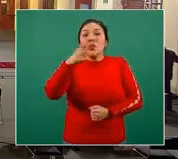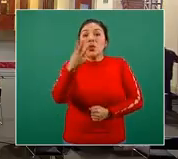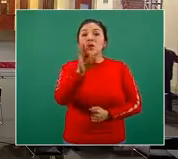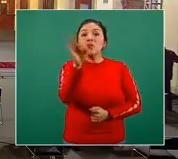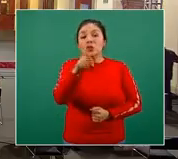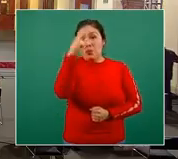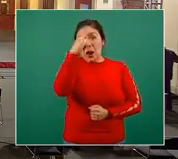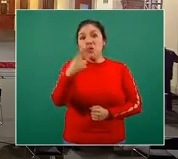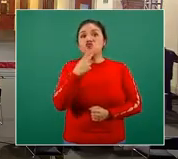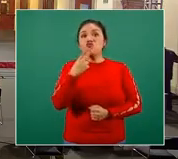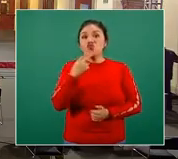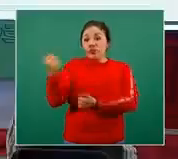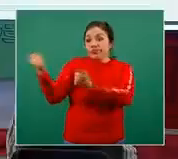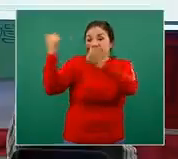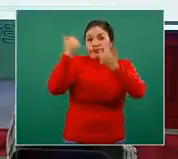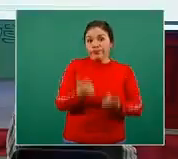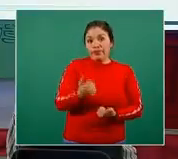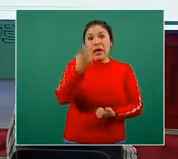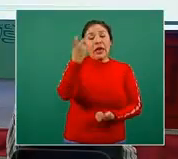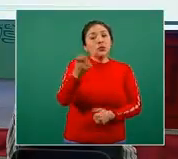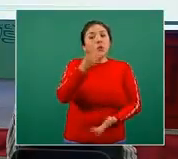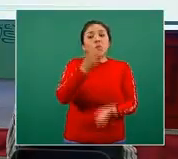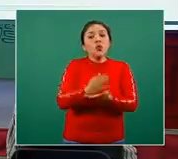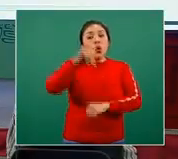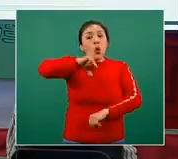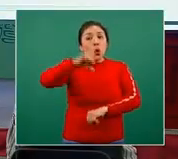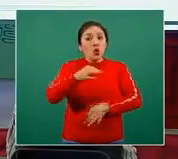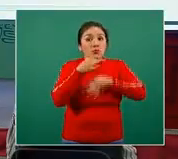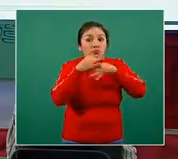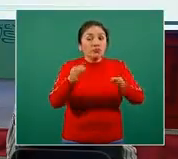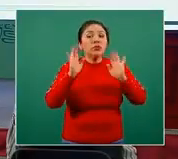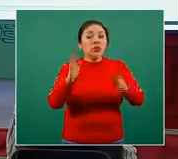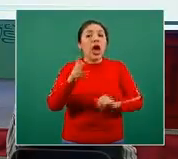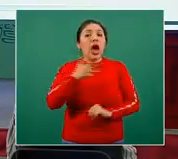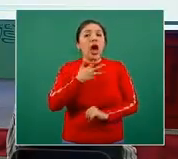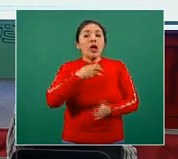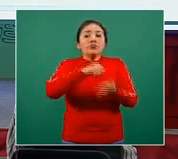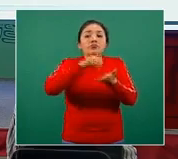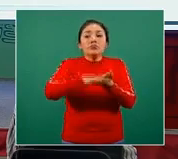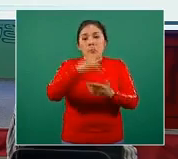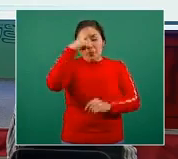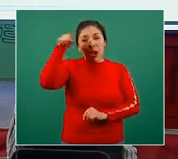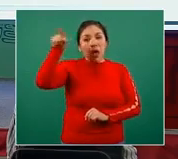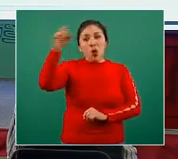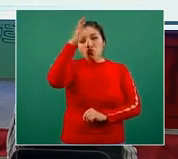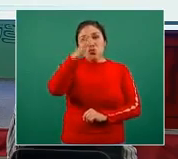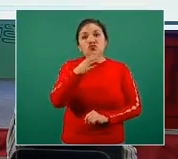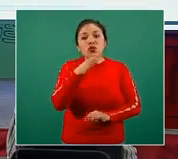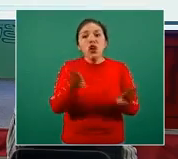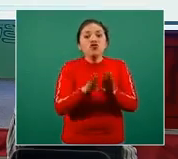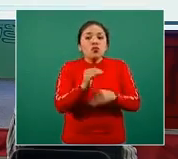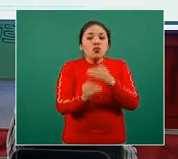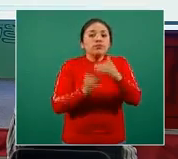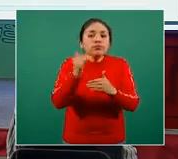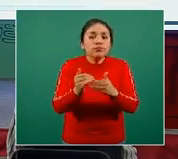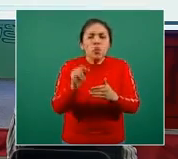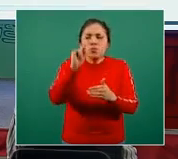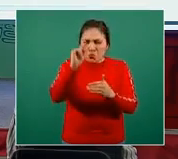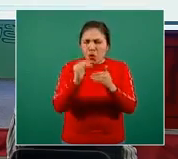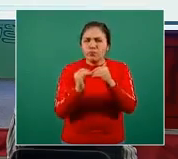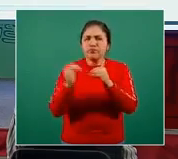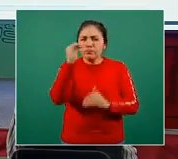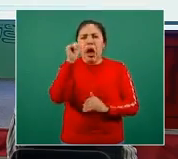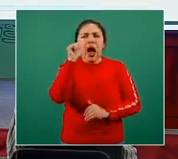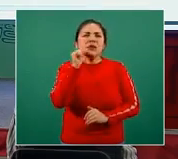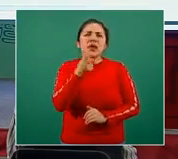94% de uso del paquete. Y aquí tenemos, solamente hoy reportamos el registro de Coahuila, el avance de Coahuila, un poquito de avance. Ayer